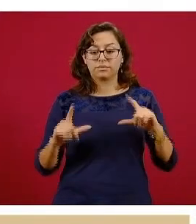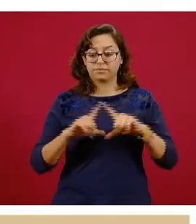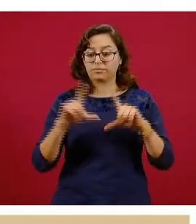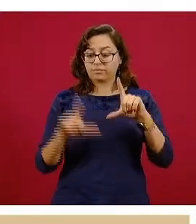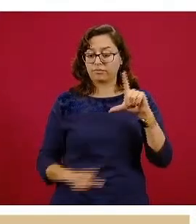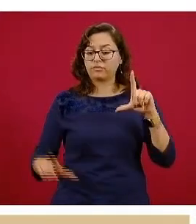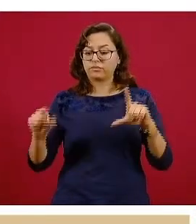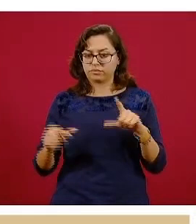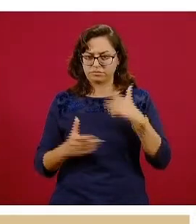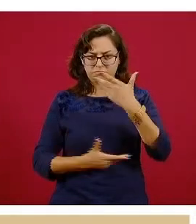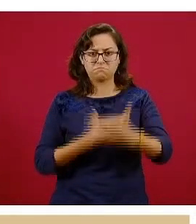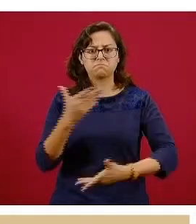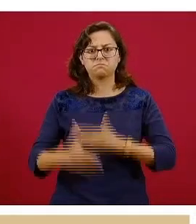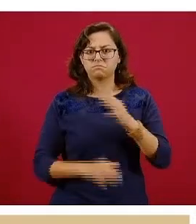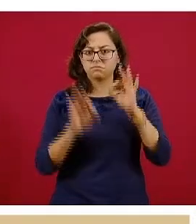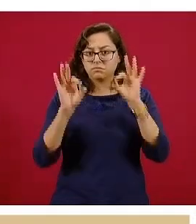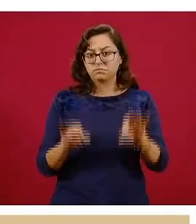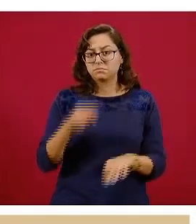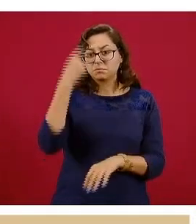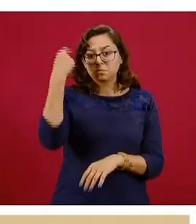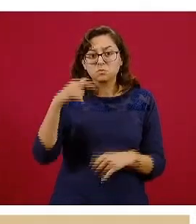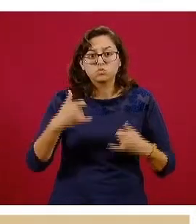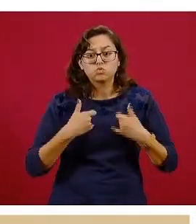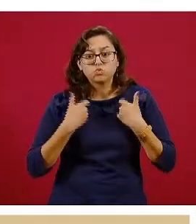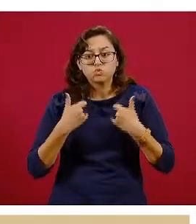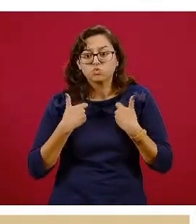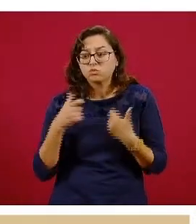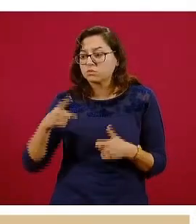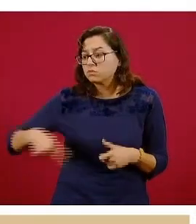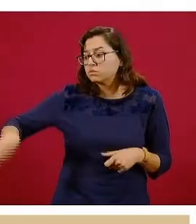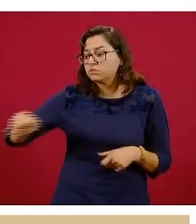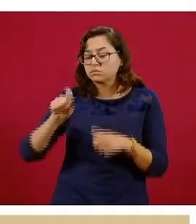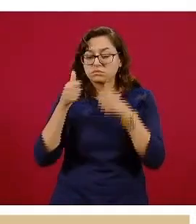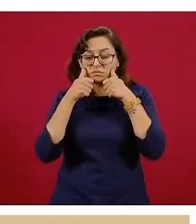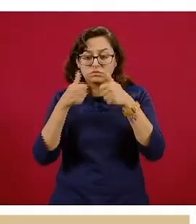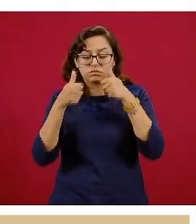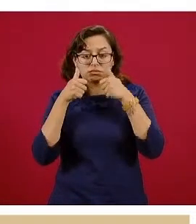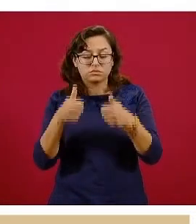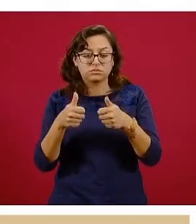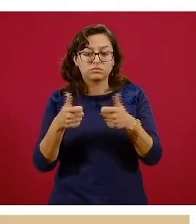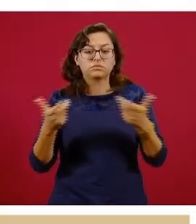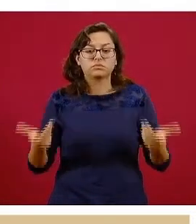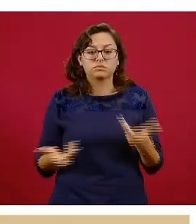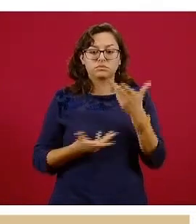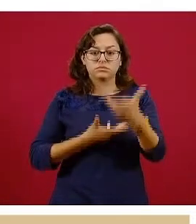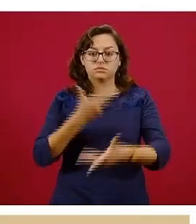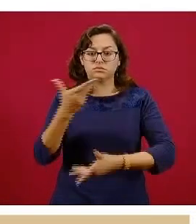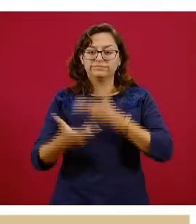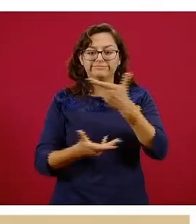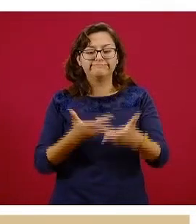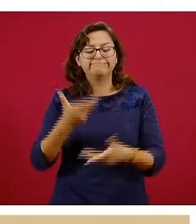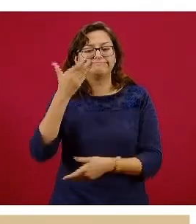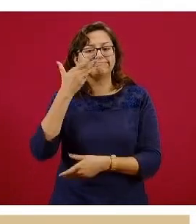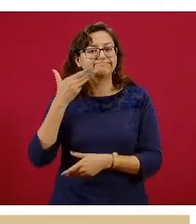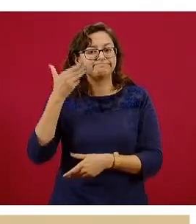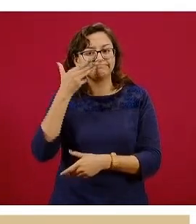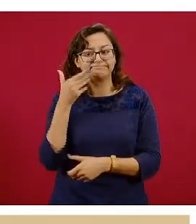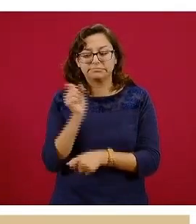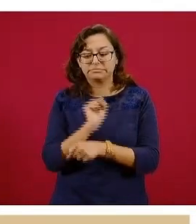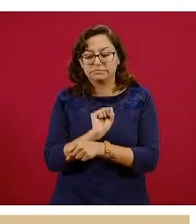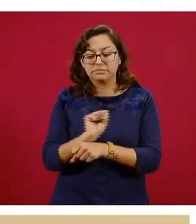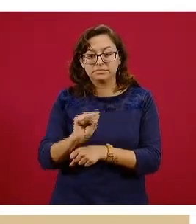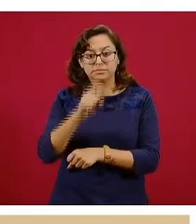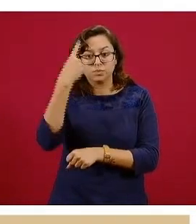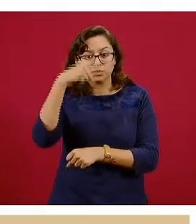servicios adecuados para adolescentes. En estas unidades, que están denominadas como servicios amigables para adolescentes,